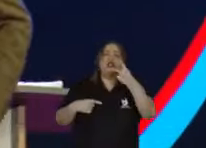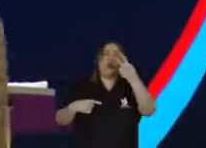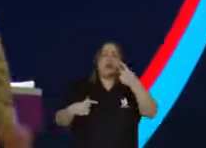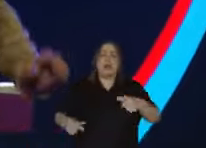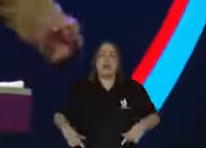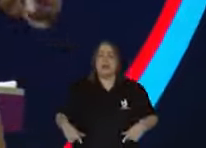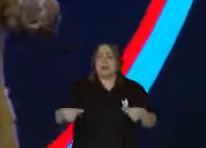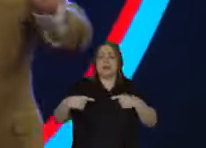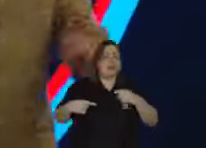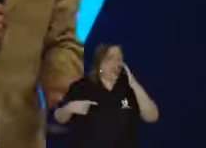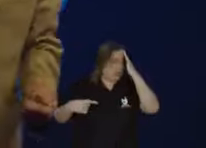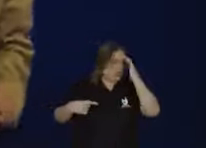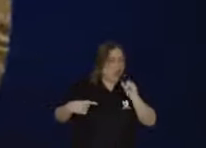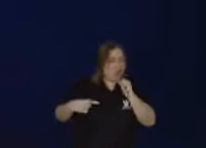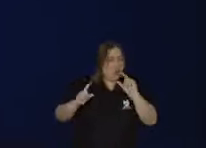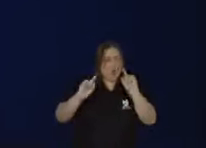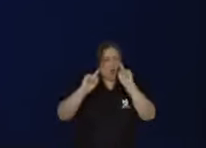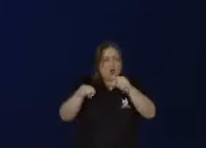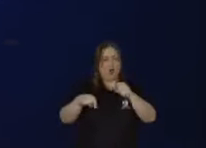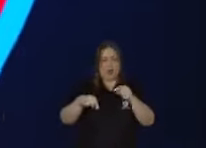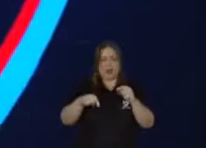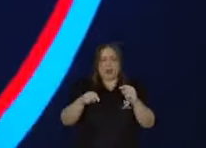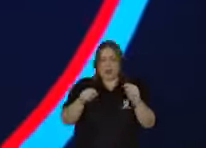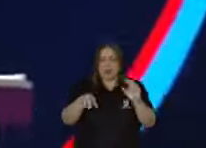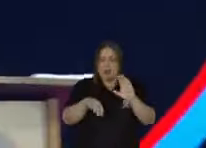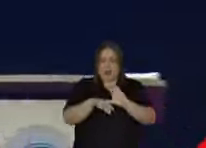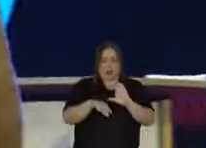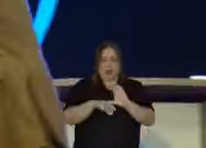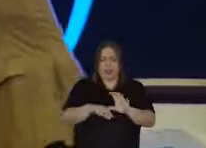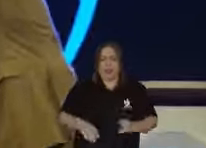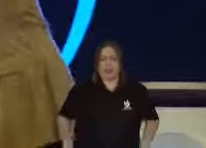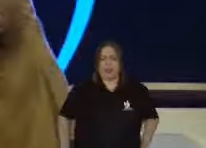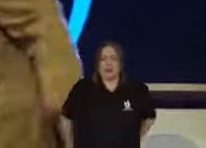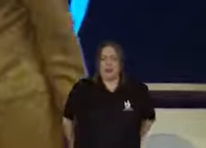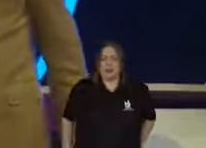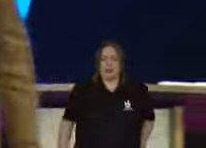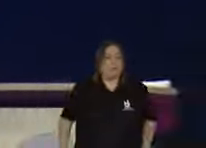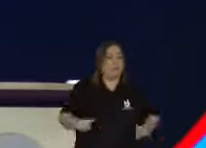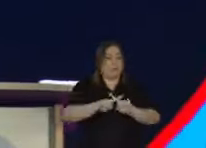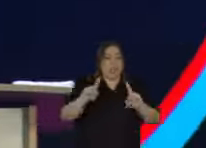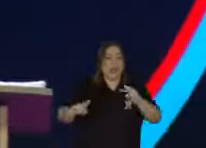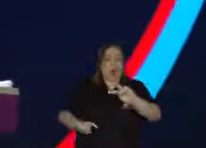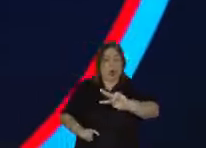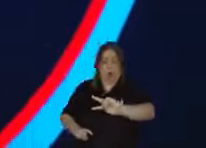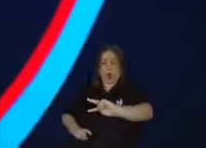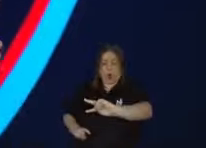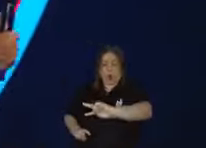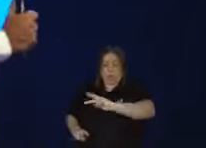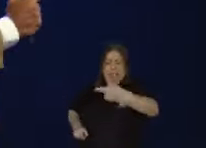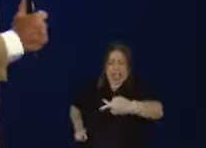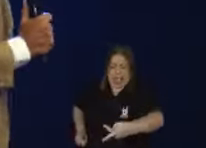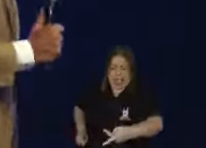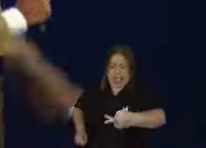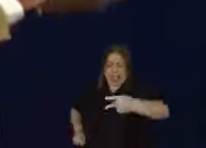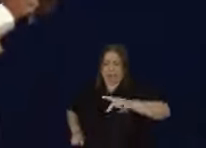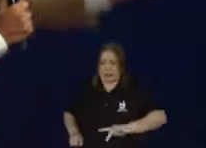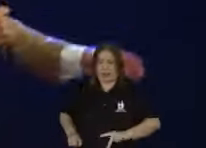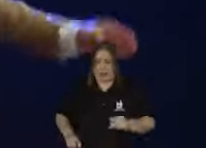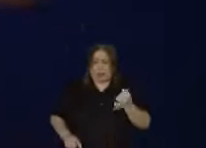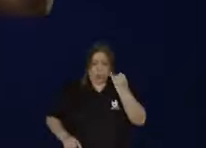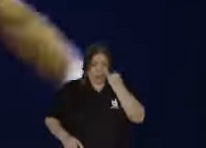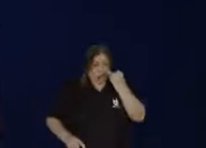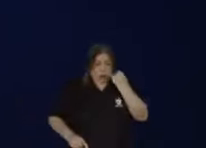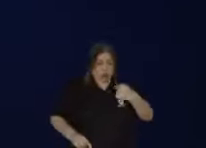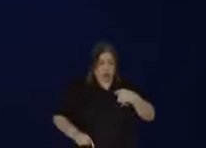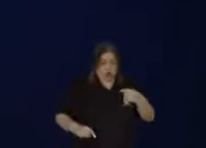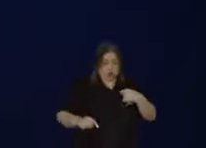congrego. Y una vez que pongo bien mi vida, ahí vuelvo a la iglesia. ¡Al revés! Si estoy en pecado,